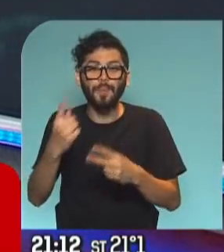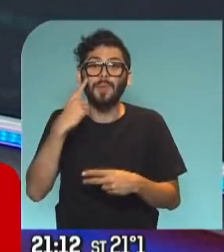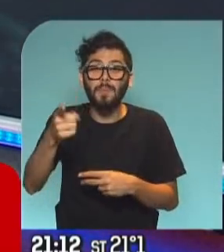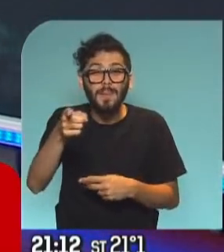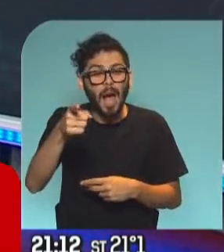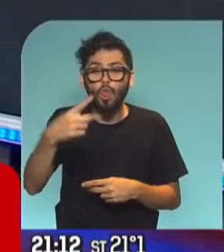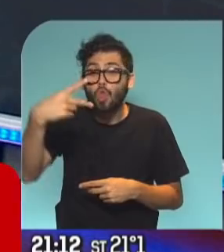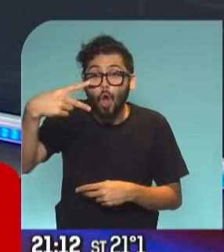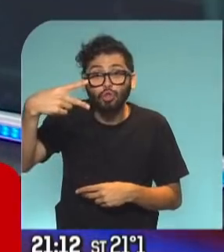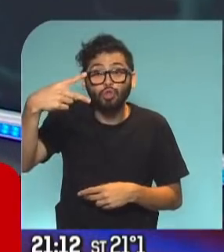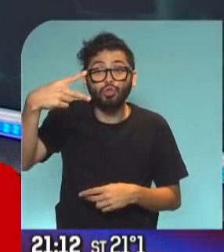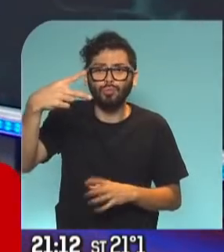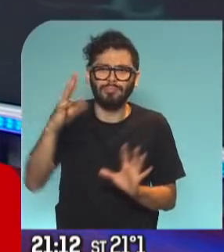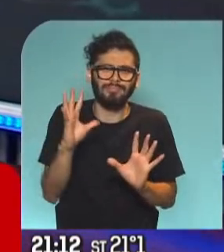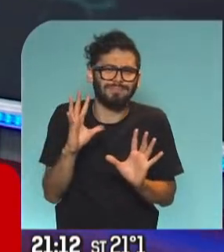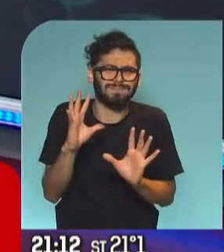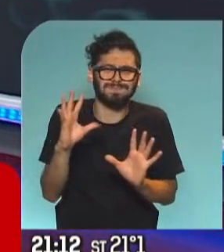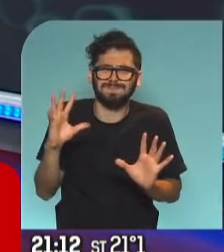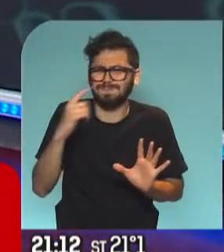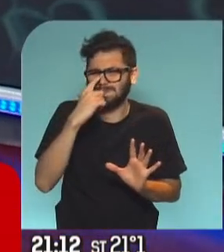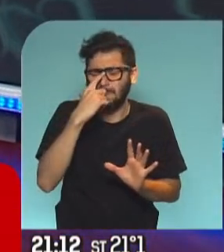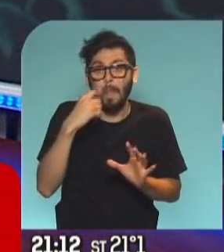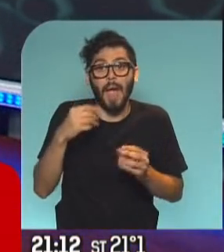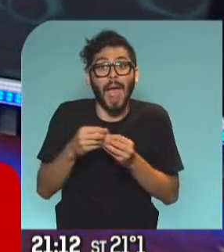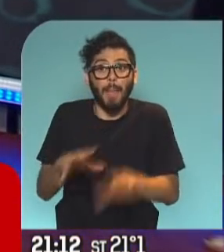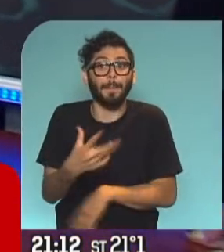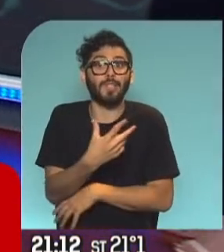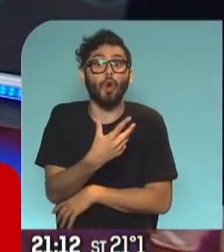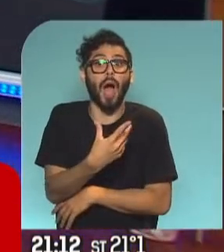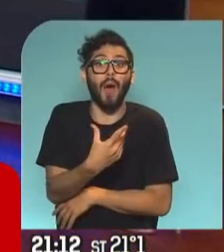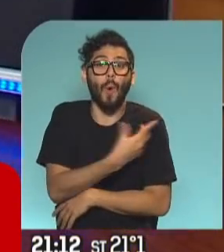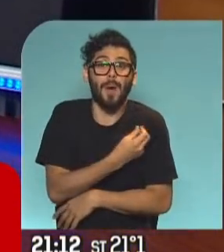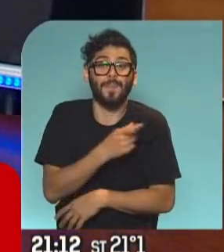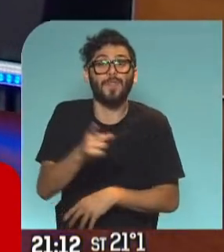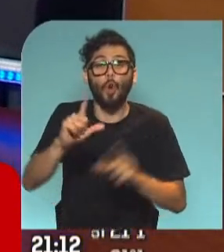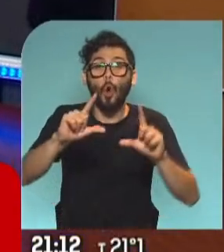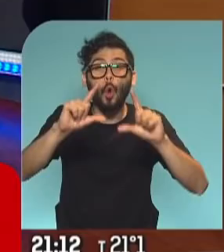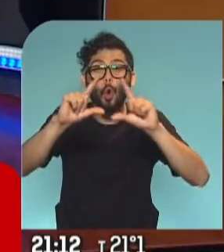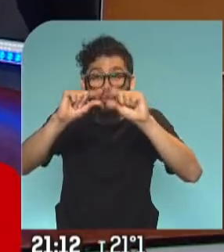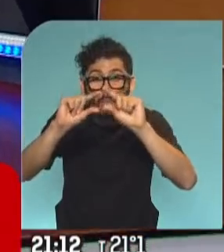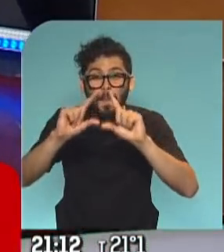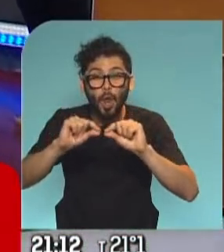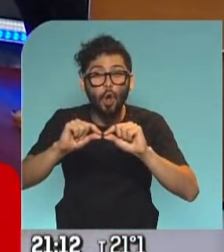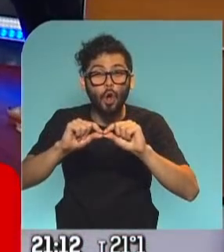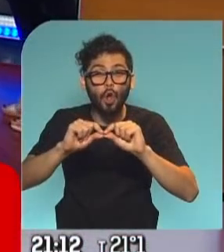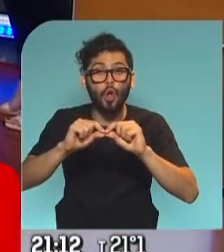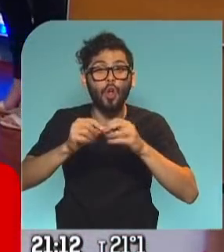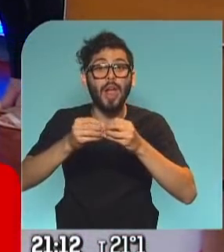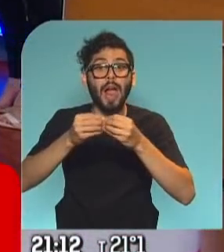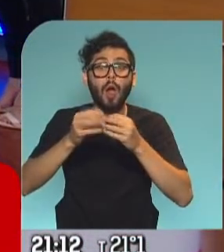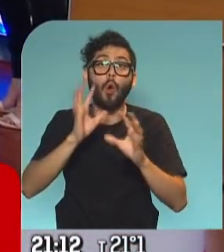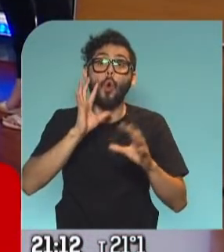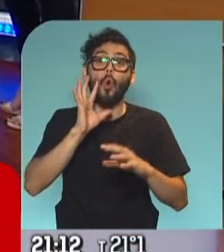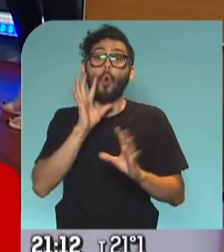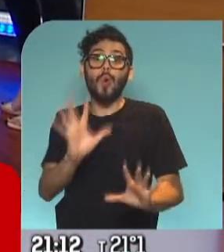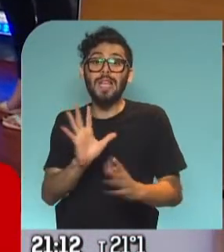¿sí?, que son los que han empezado a vacunar, ¿con qué número empezaron a tomar las precauciones?